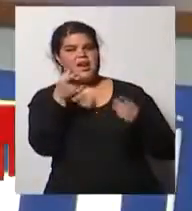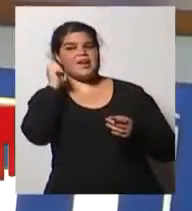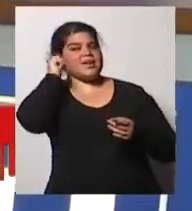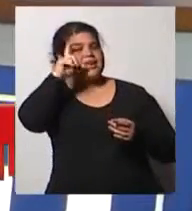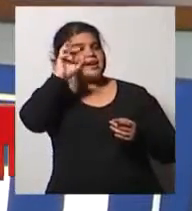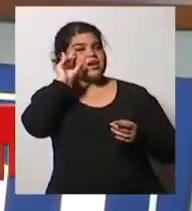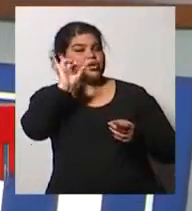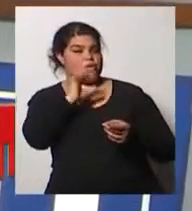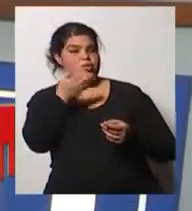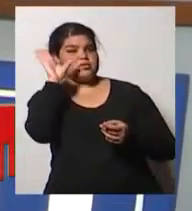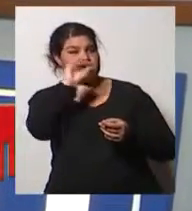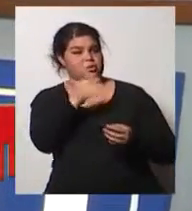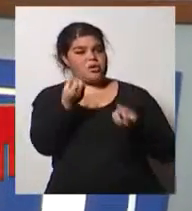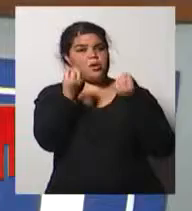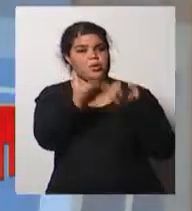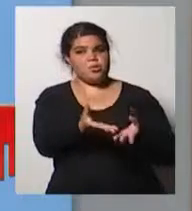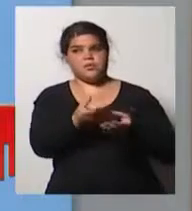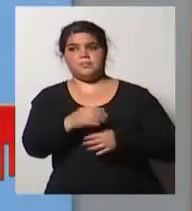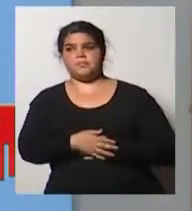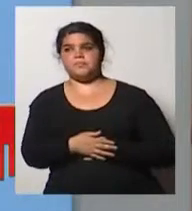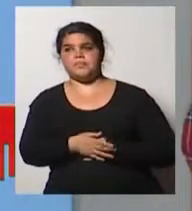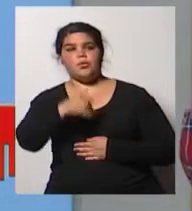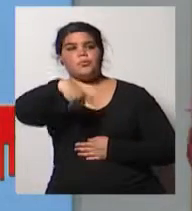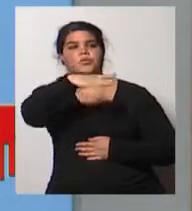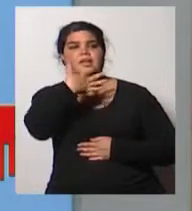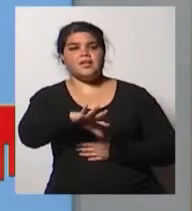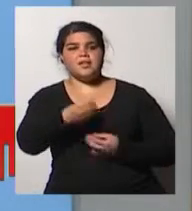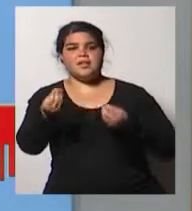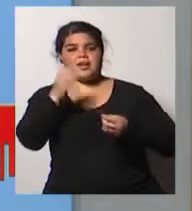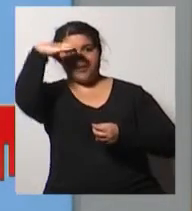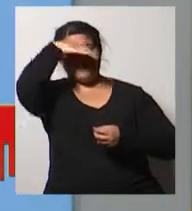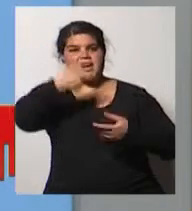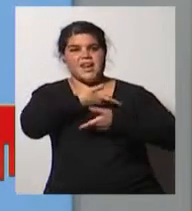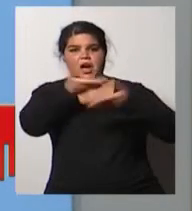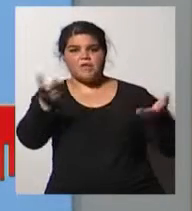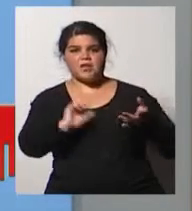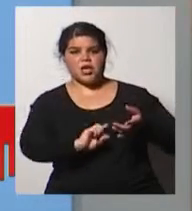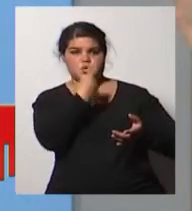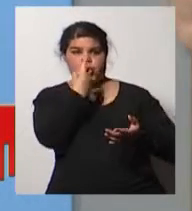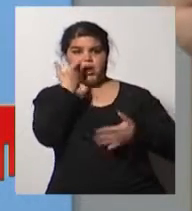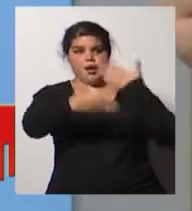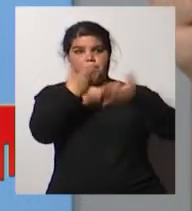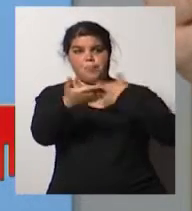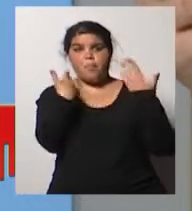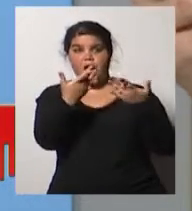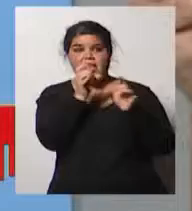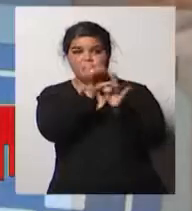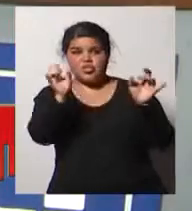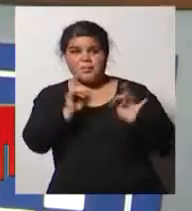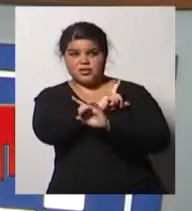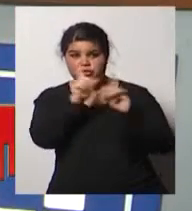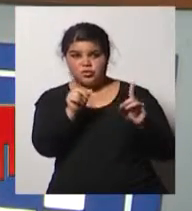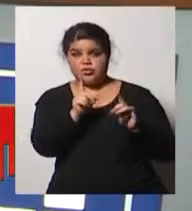pregunta. ¿Ustedes entienden que hay posibilidad de una minería a cielo abierto que sea sustentable y que no sea contaminante? A